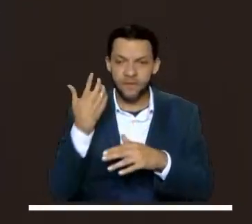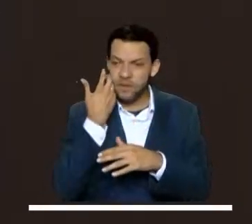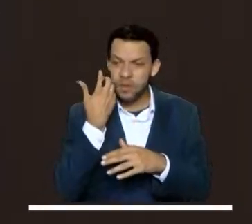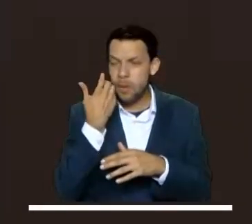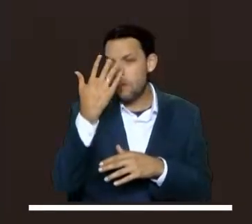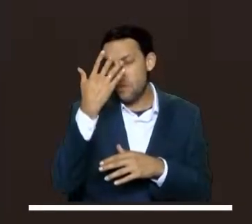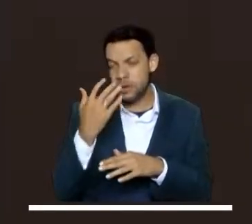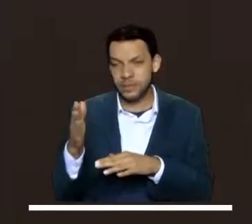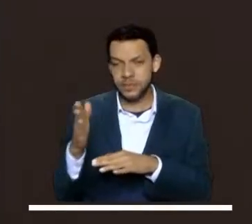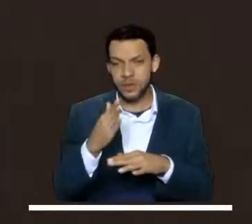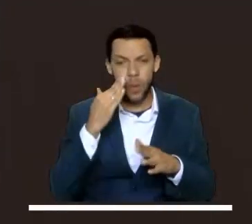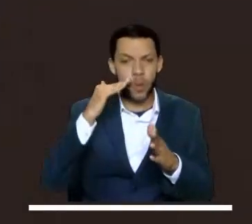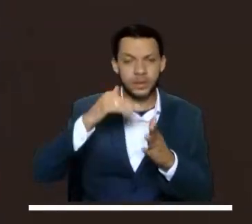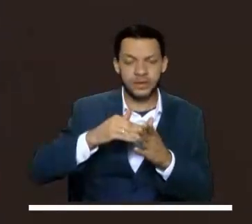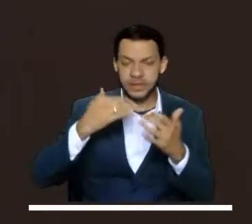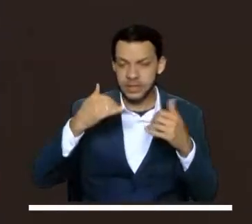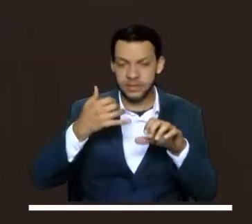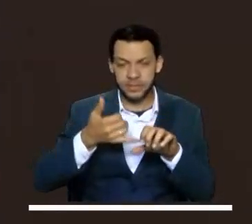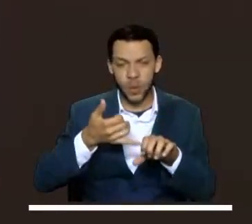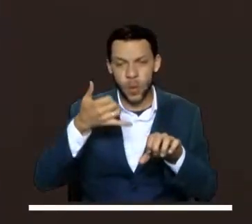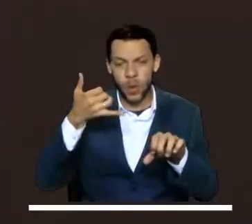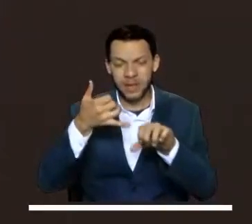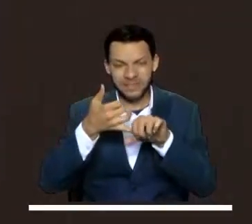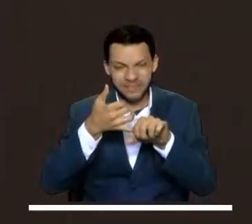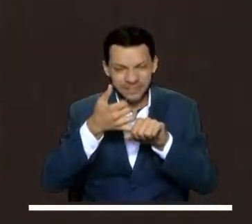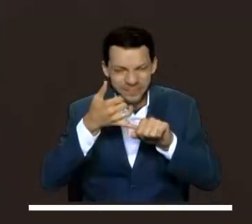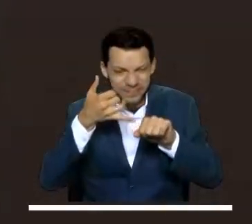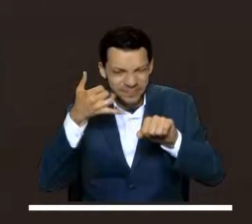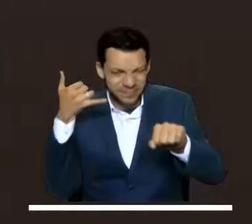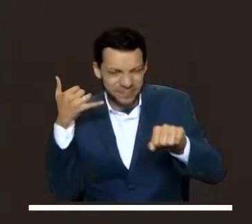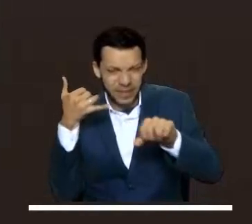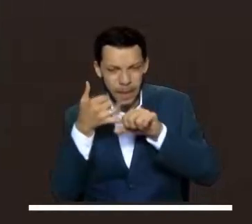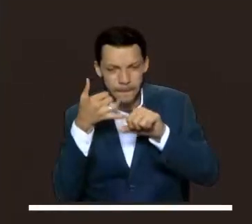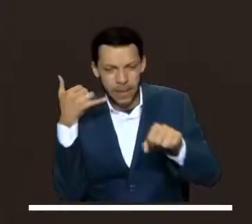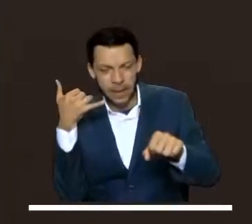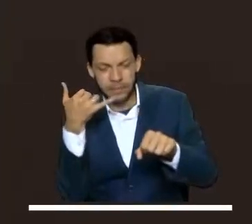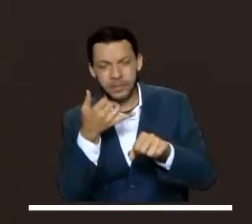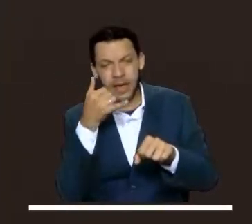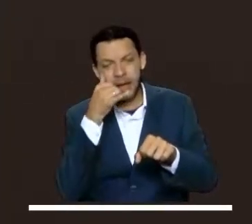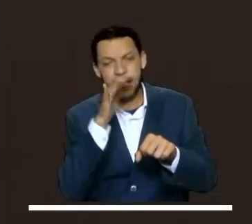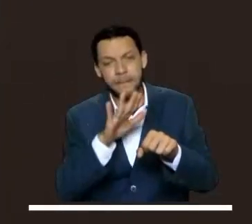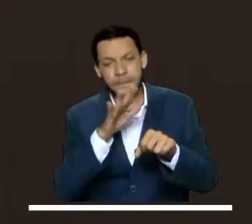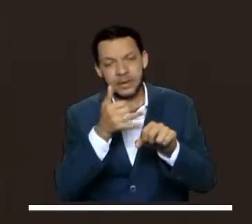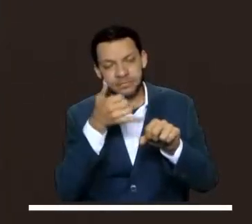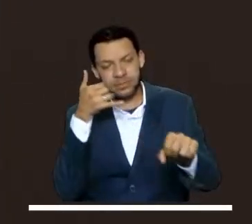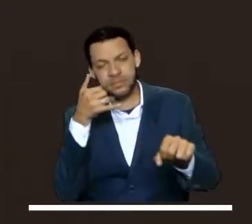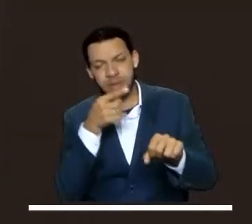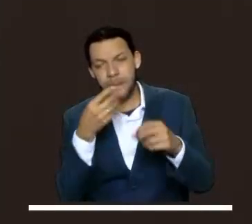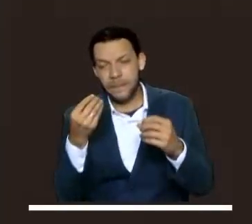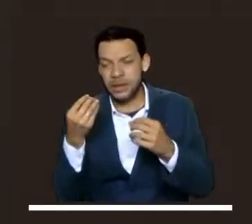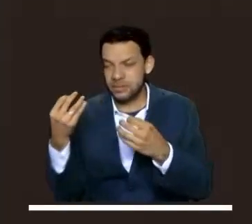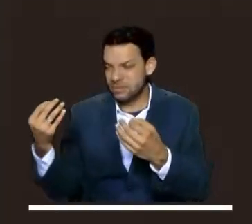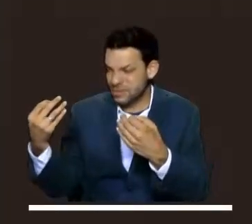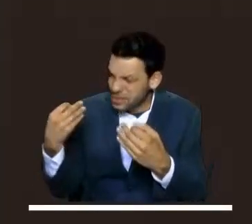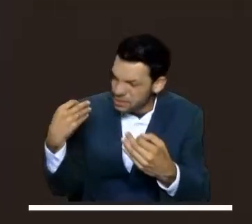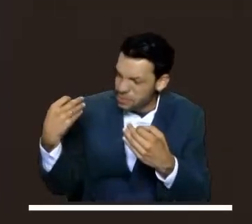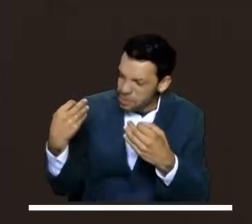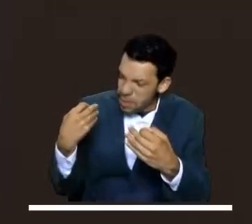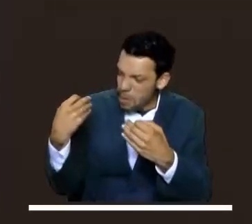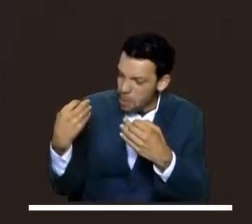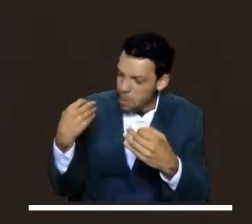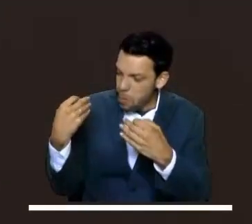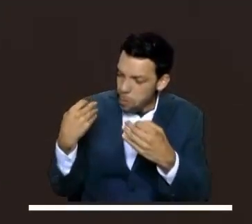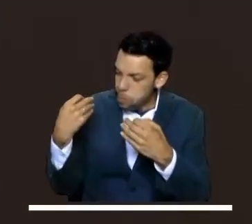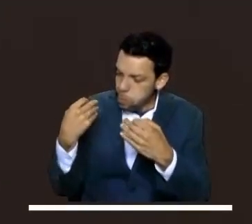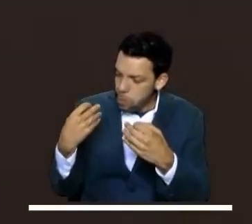Ahí ya está en regreso, doctor Luis Guillermo. No, estamos tratando, ya no falta llegar al ciego nada más y regresamos. Uno está todavía con mucho líquido